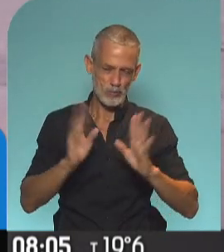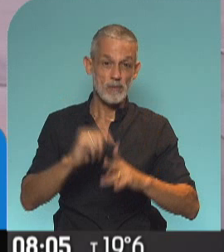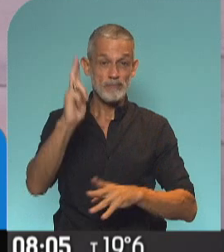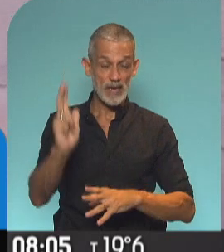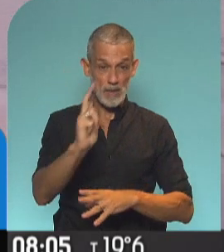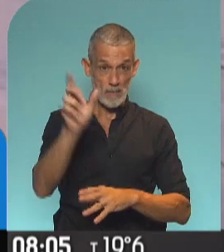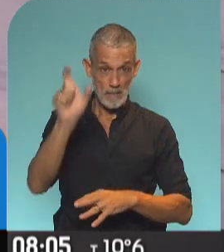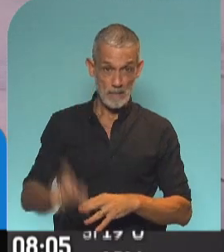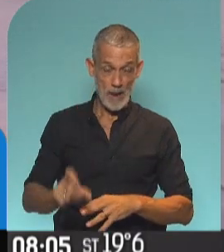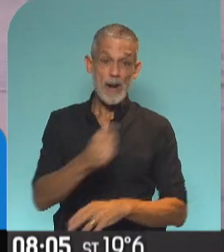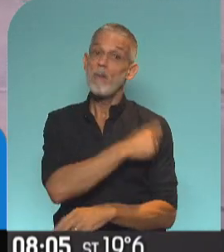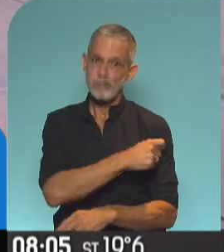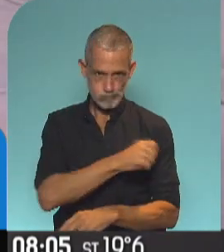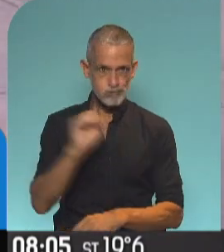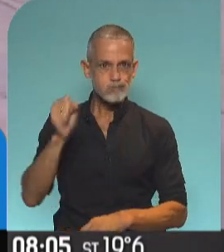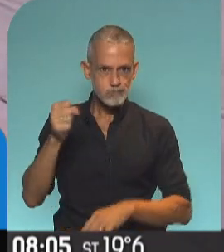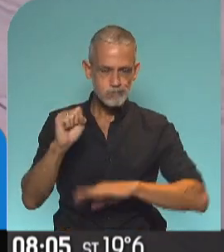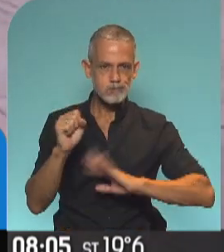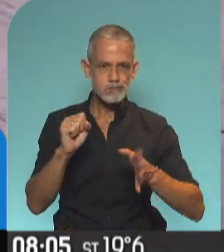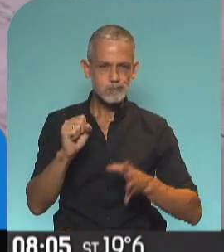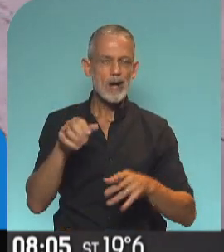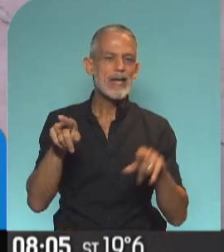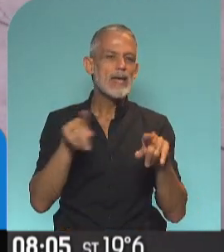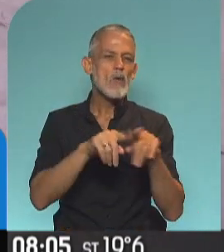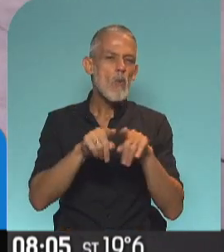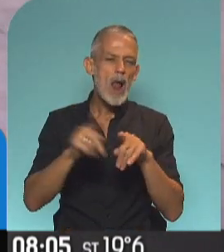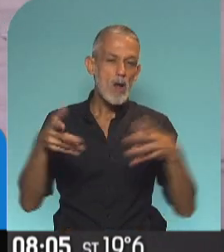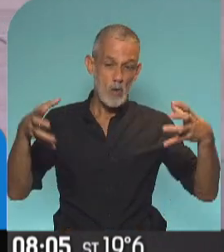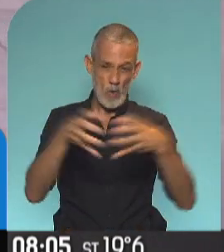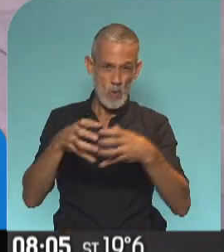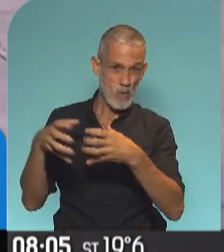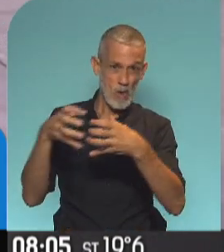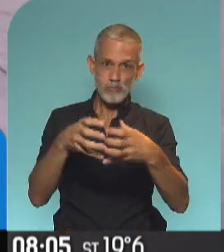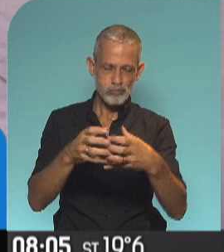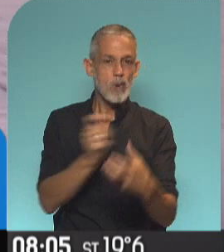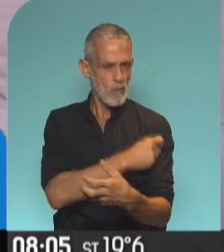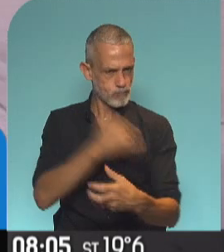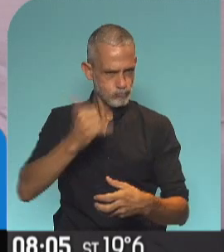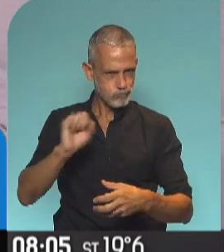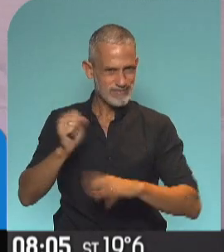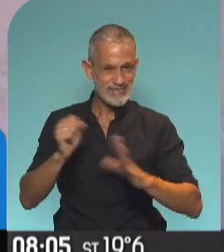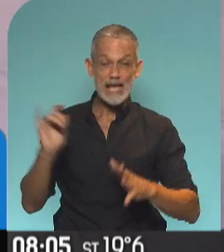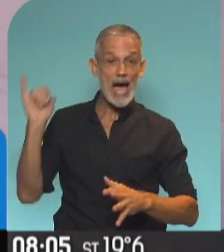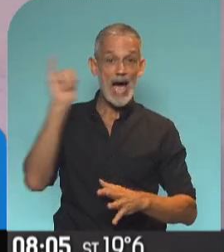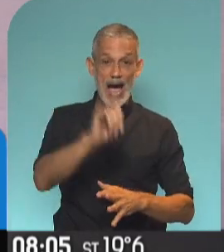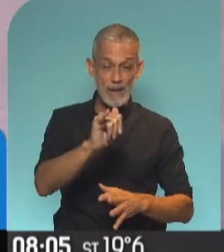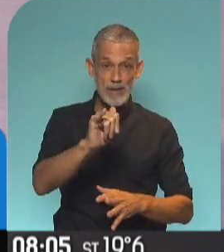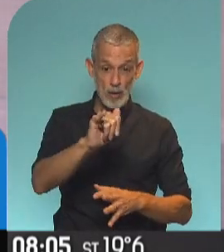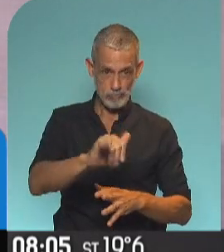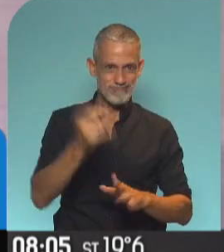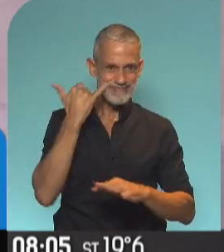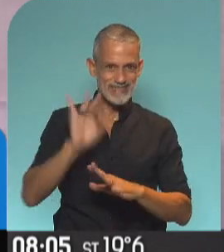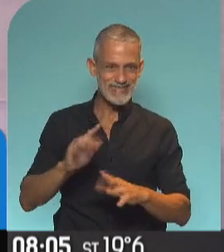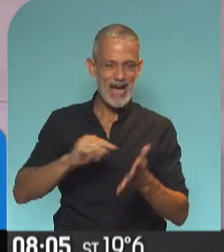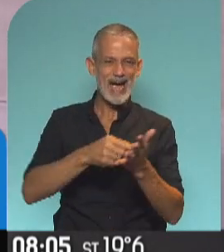Francisco fue vacunado contra la COVID-19, al igual que toda la comitiva que lo acompaña. El avión ya aterrizado en